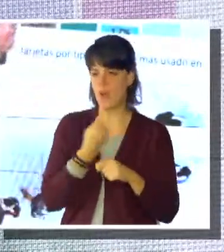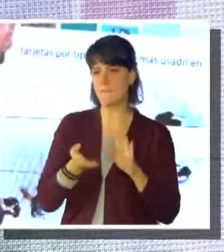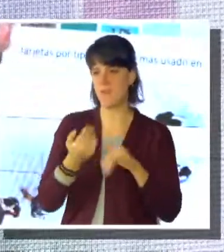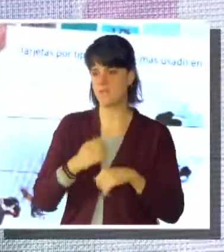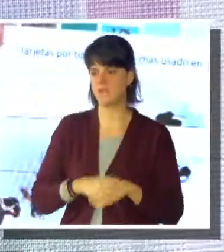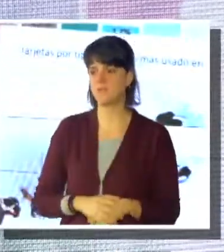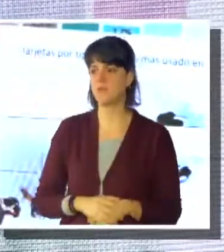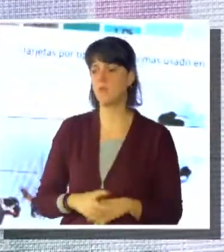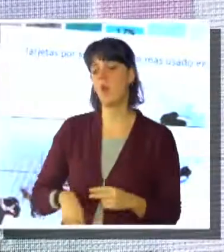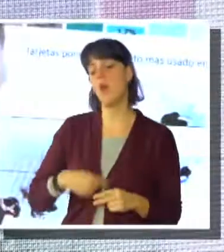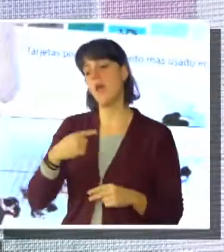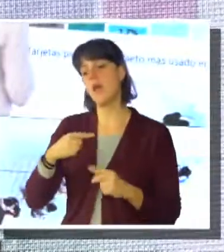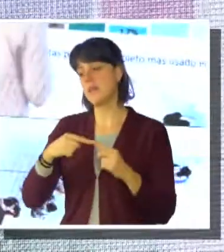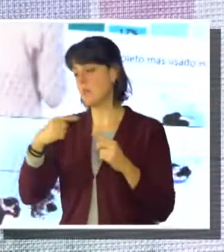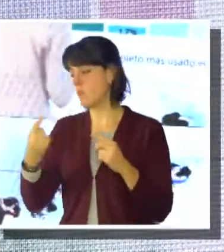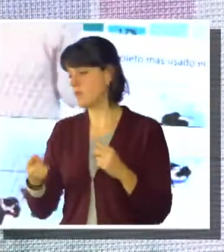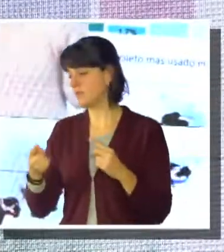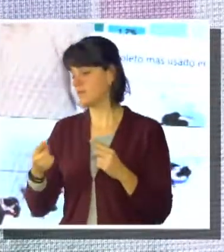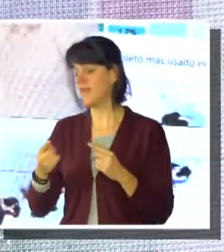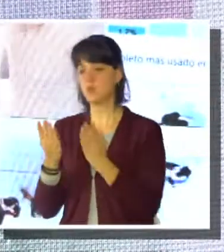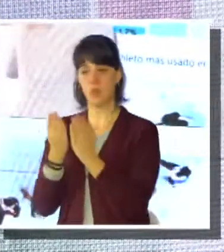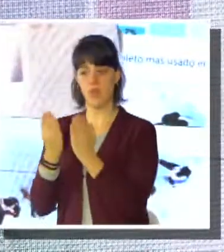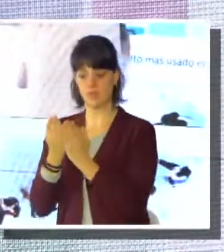millones de viajes mensuales.